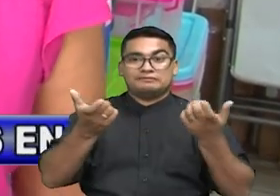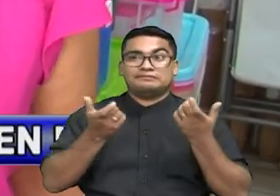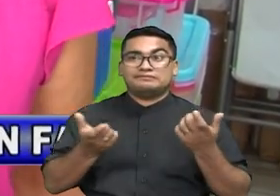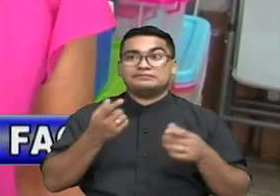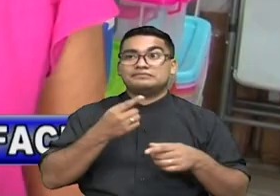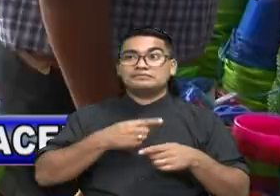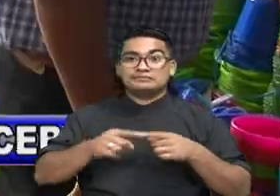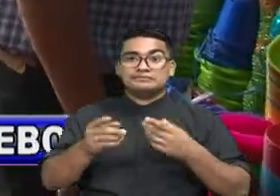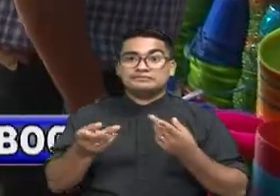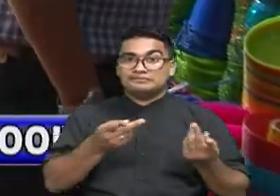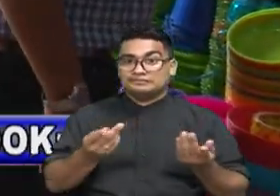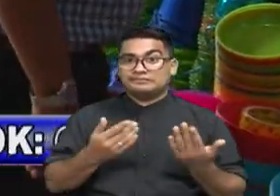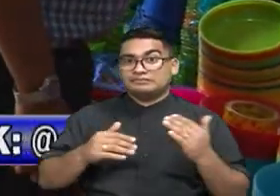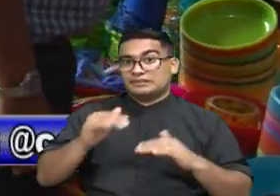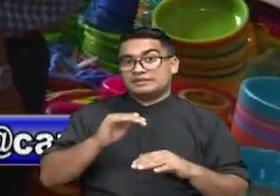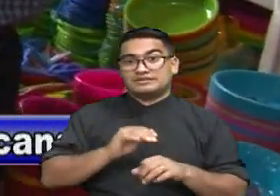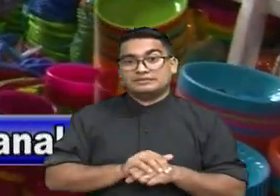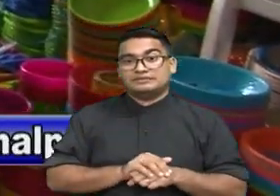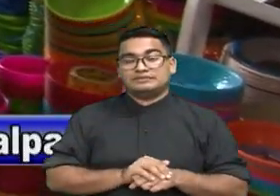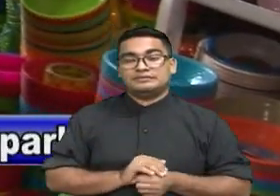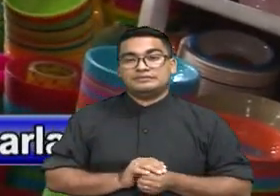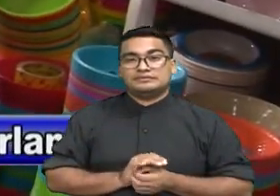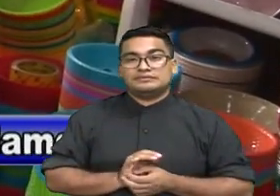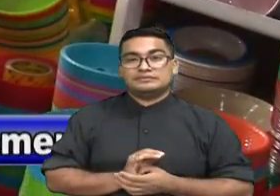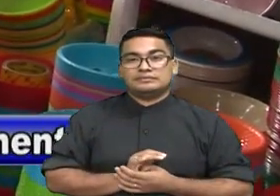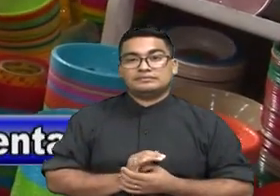seguir vendiendo.